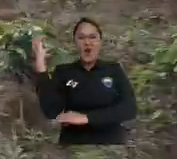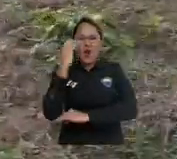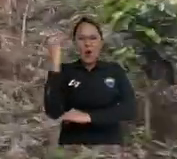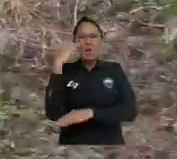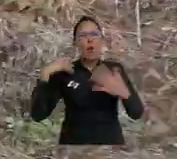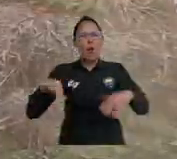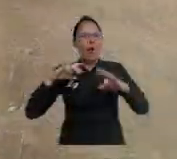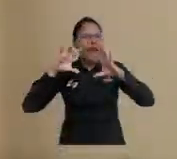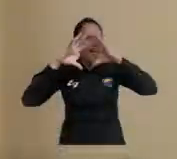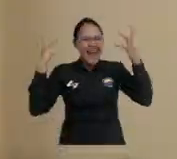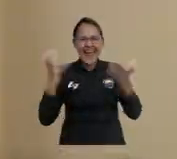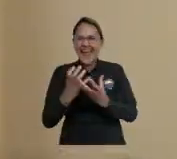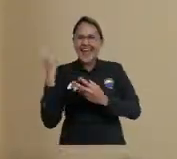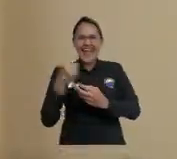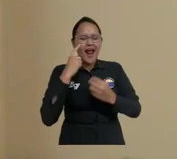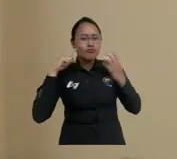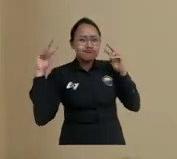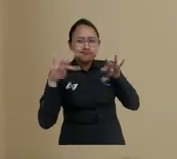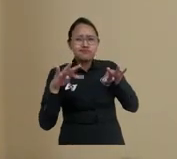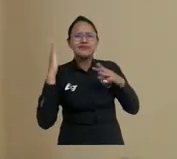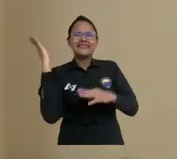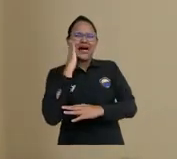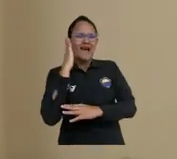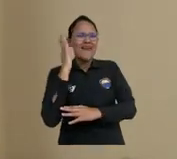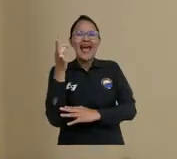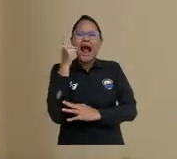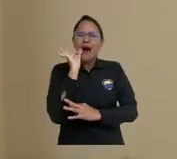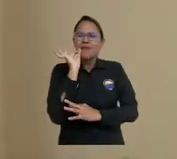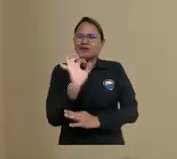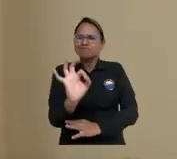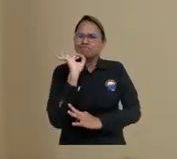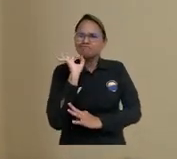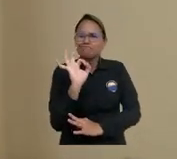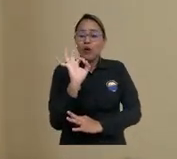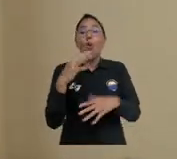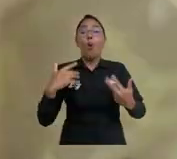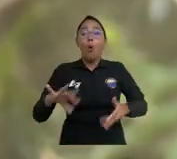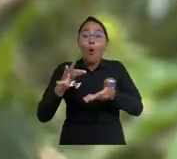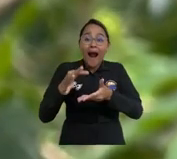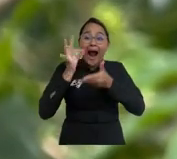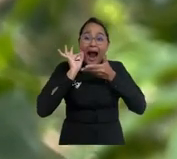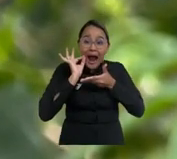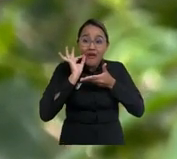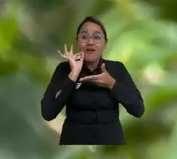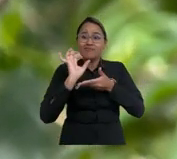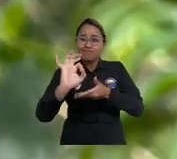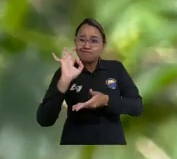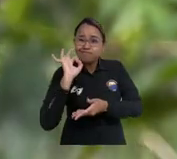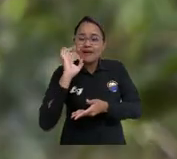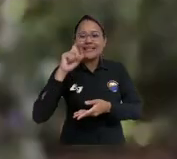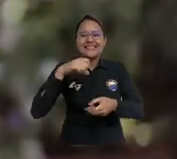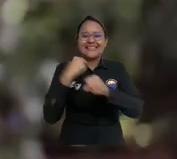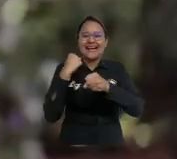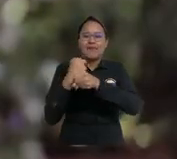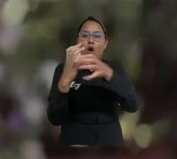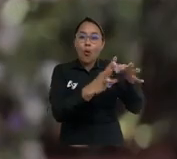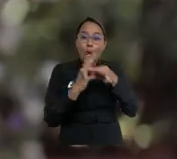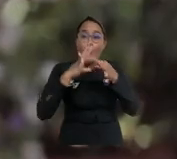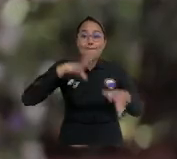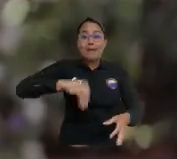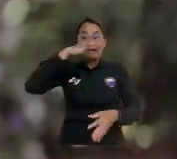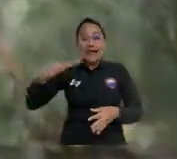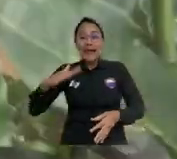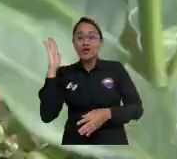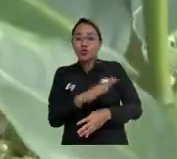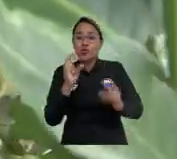Santa Marta, Magdalena y Colombia, reconocido en todo el planeta Tierra por esa calidad de café que produce. Y para producir la taza de café es necesario un trabajo